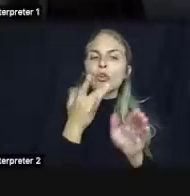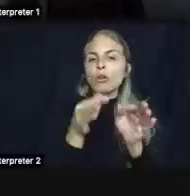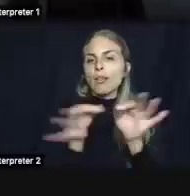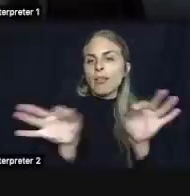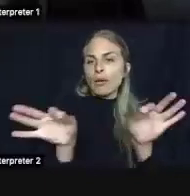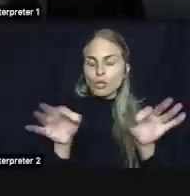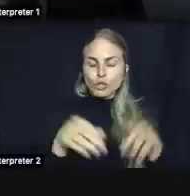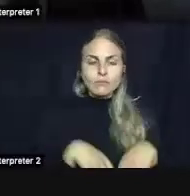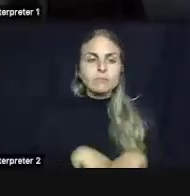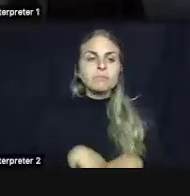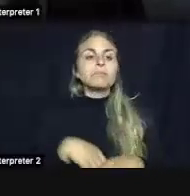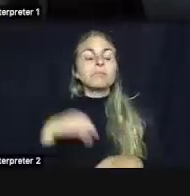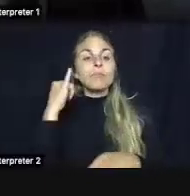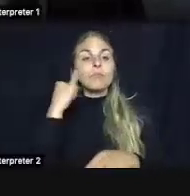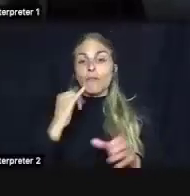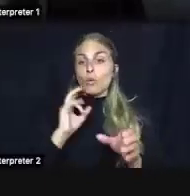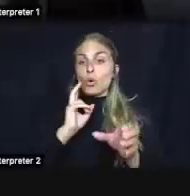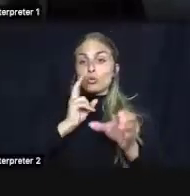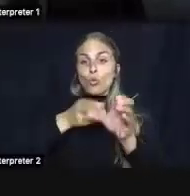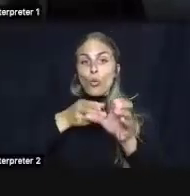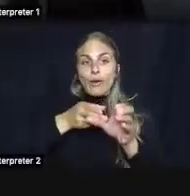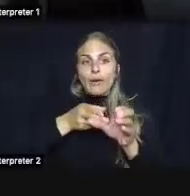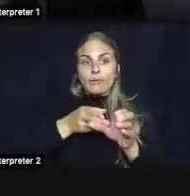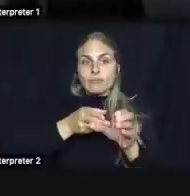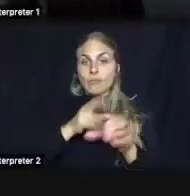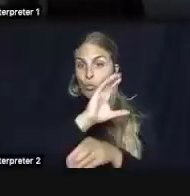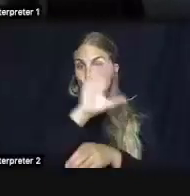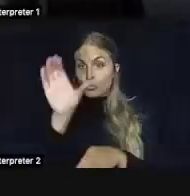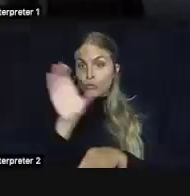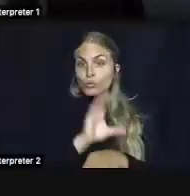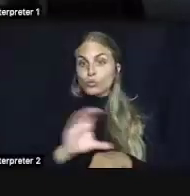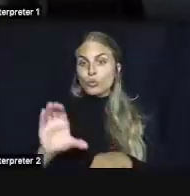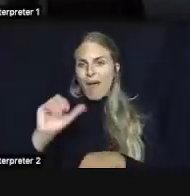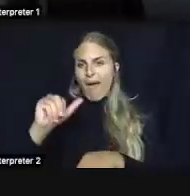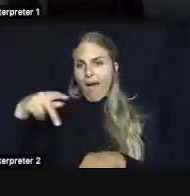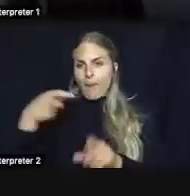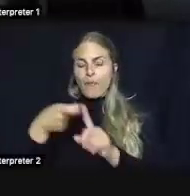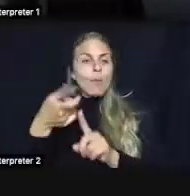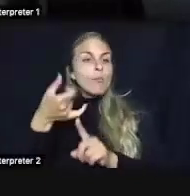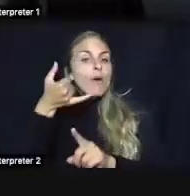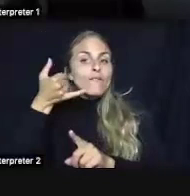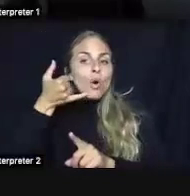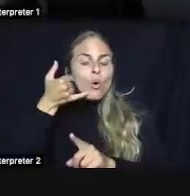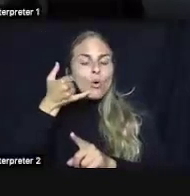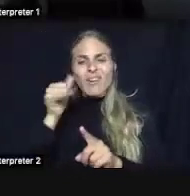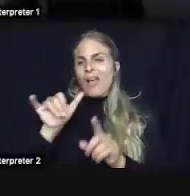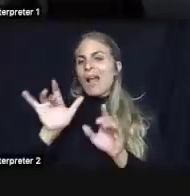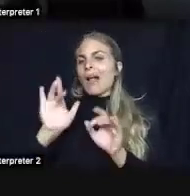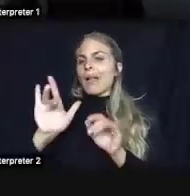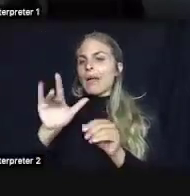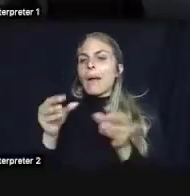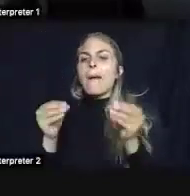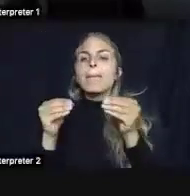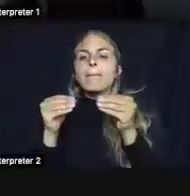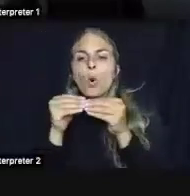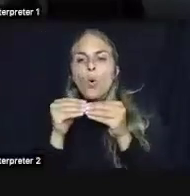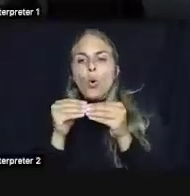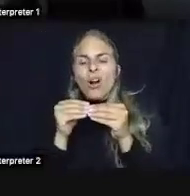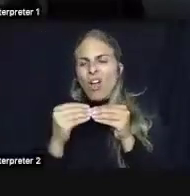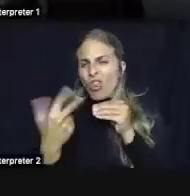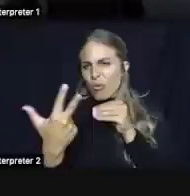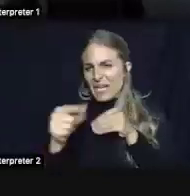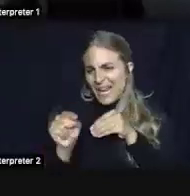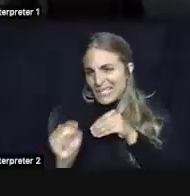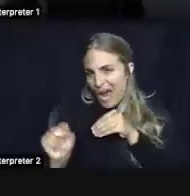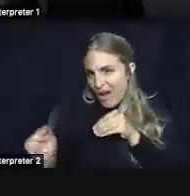de Zoom y seleccione el idioma. Si está uniendo a través de la aplicación Zoom en un dispositivo